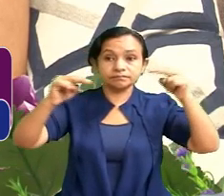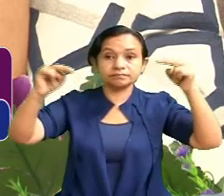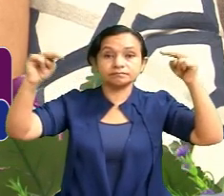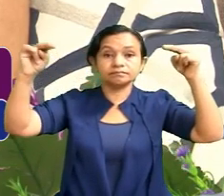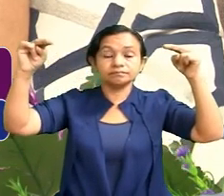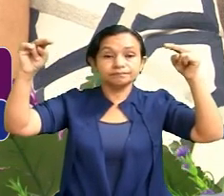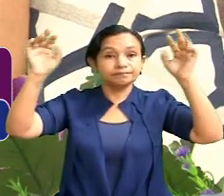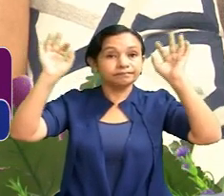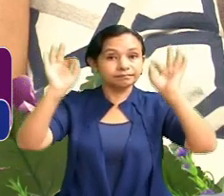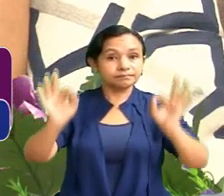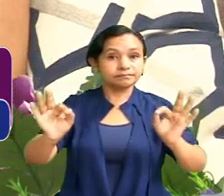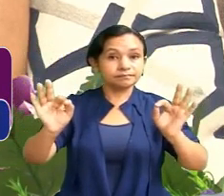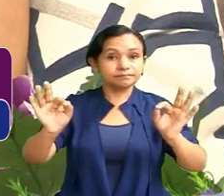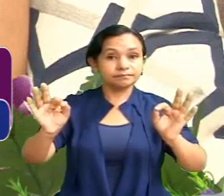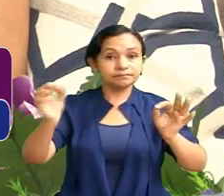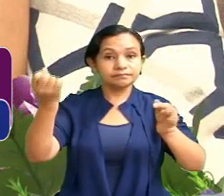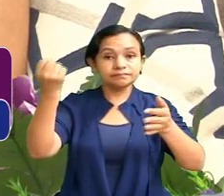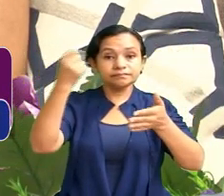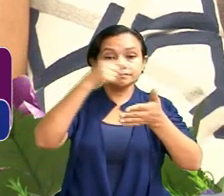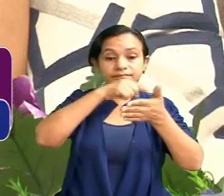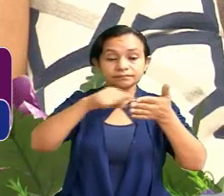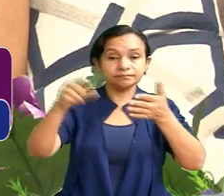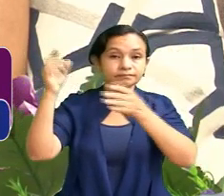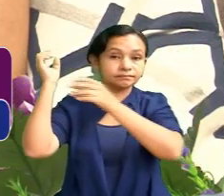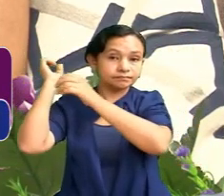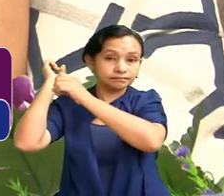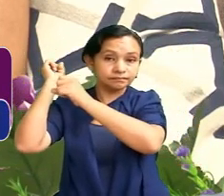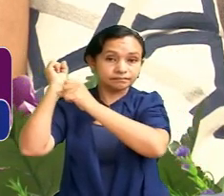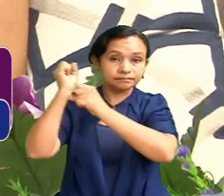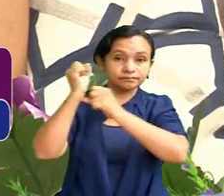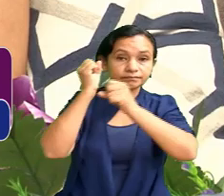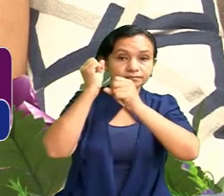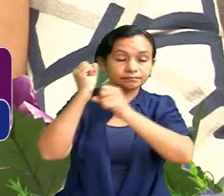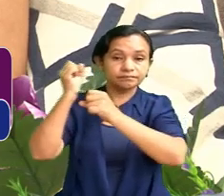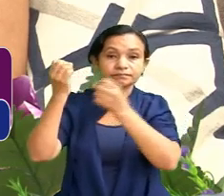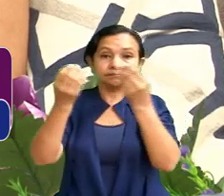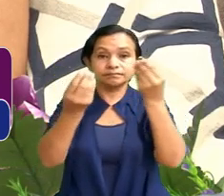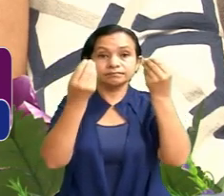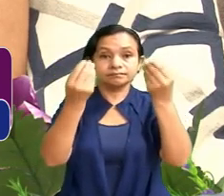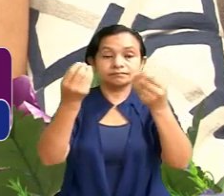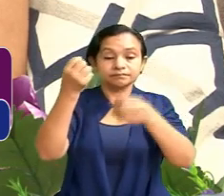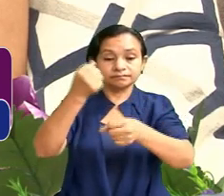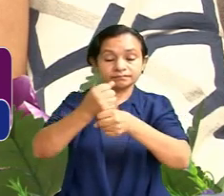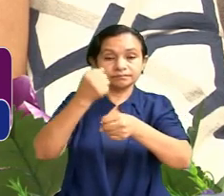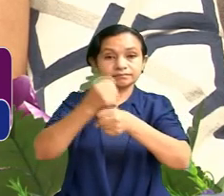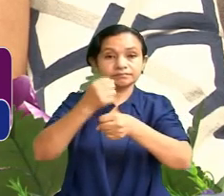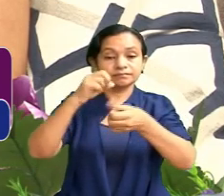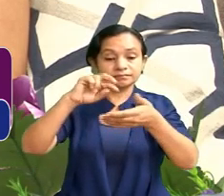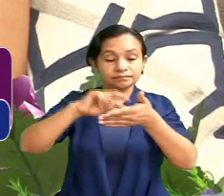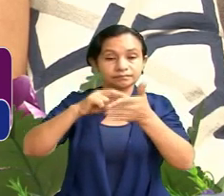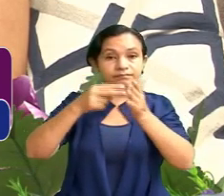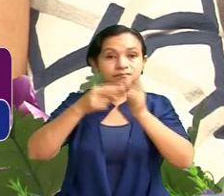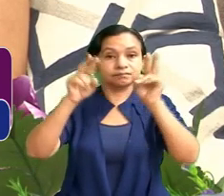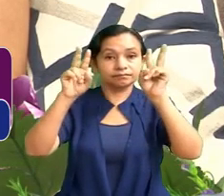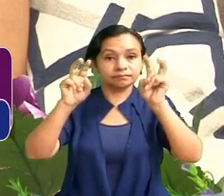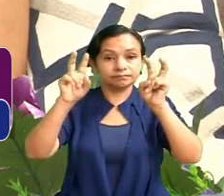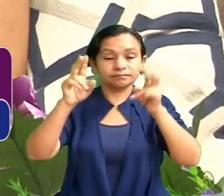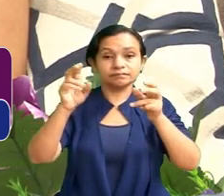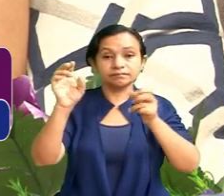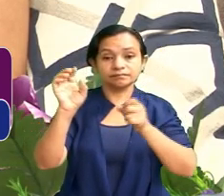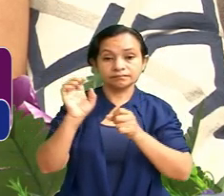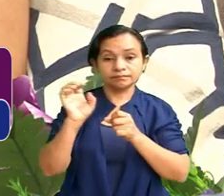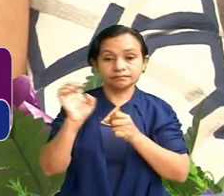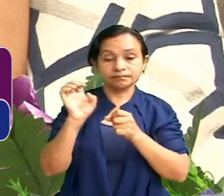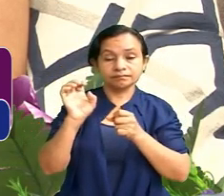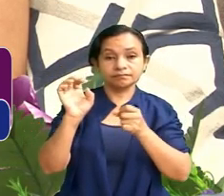entonces alrededor de la semana santa también hay bastante trabajo en este en este sentido desde enero